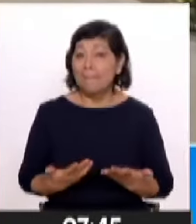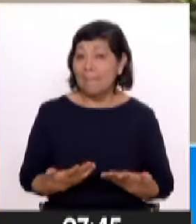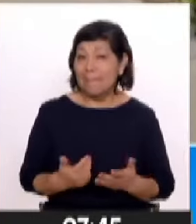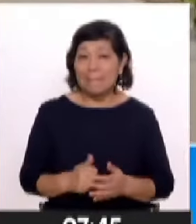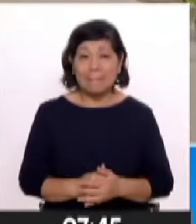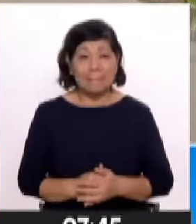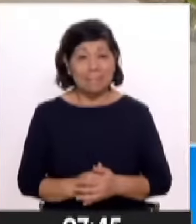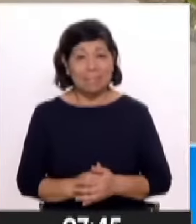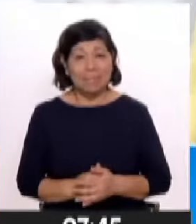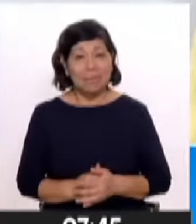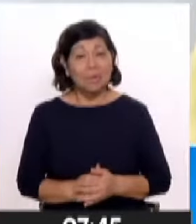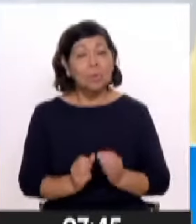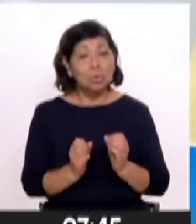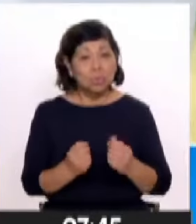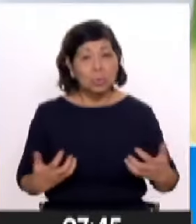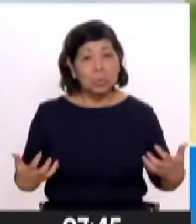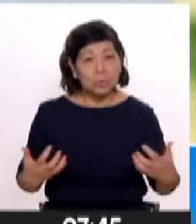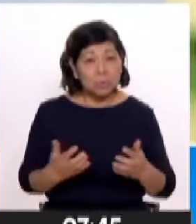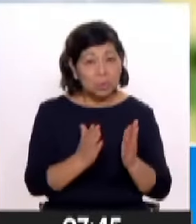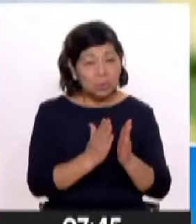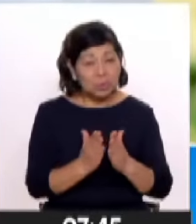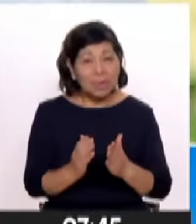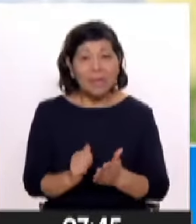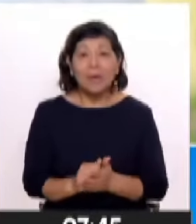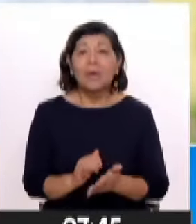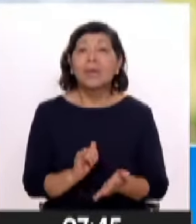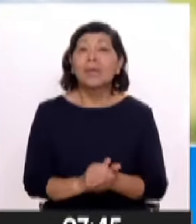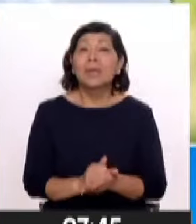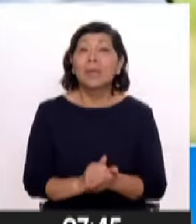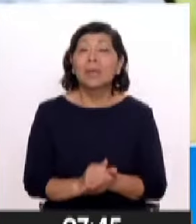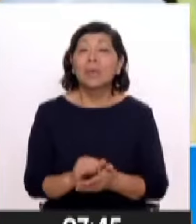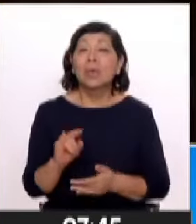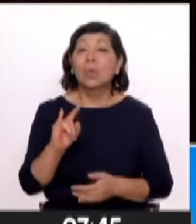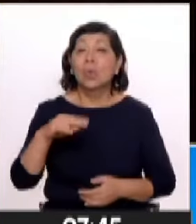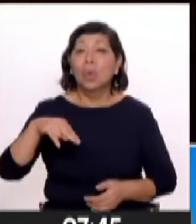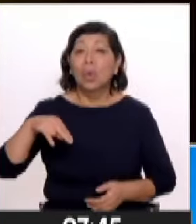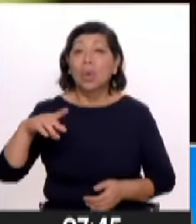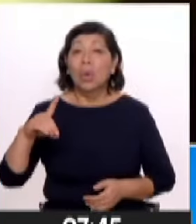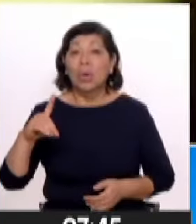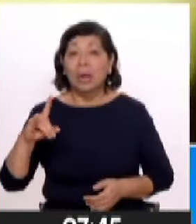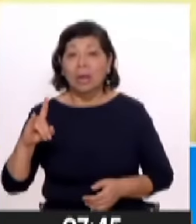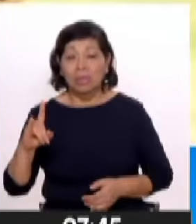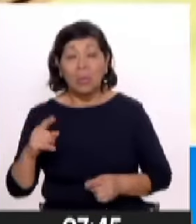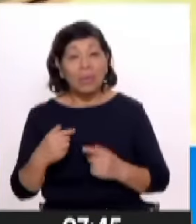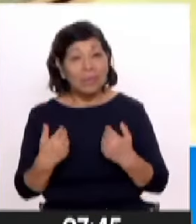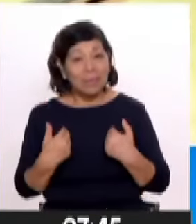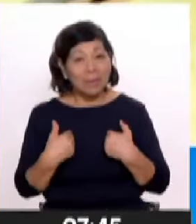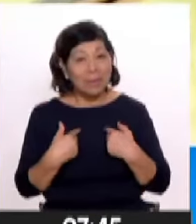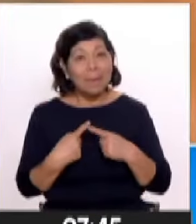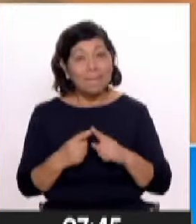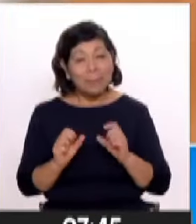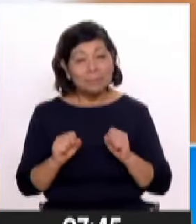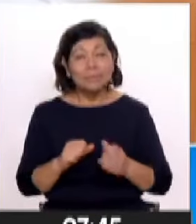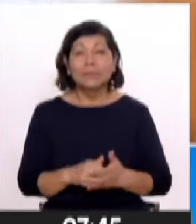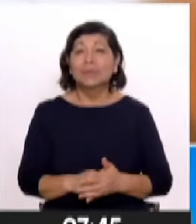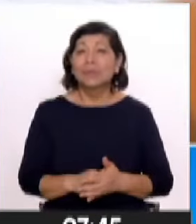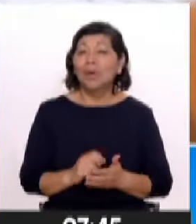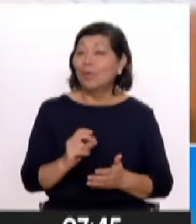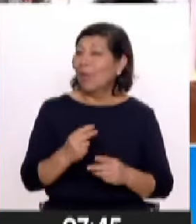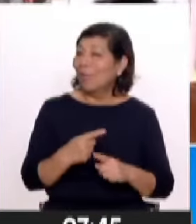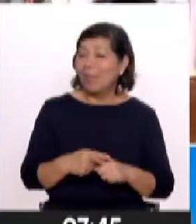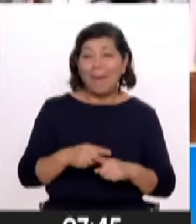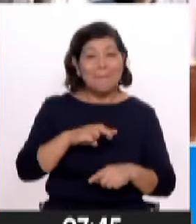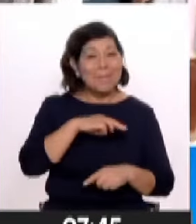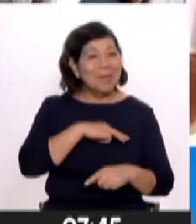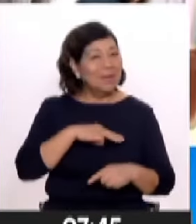digamos, de manera coordinada. Lo que sucede es que la SUNEDO al día de hoy tiene una autonomía, no depende